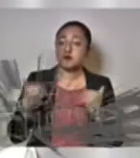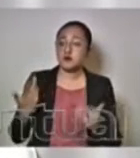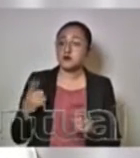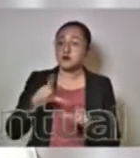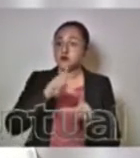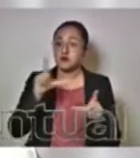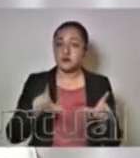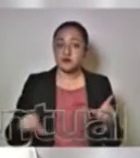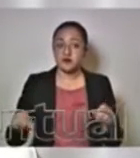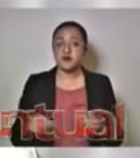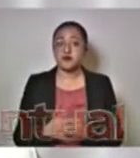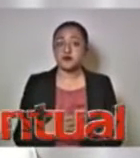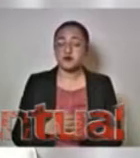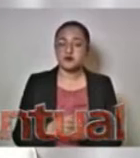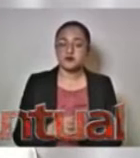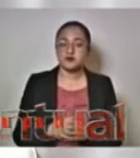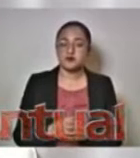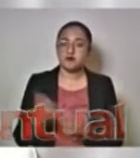país